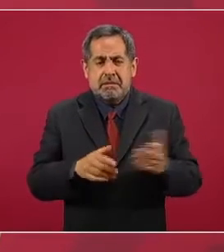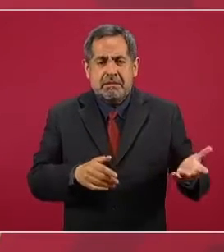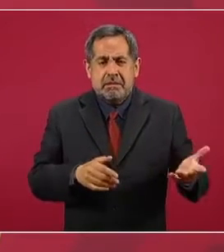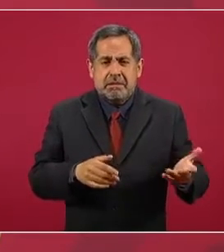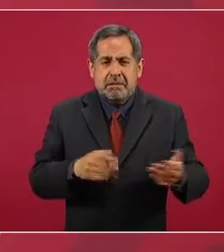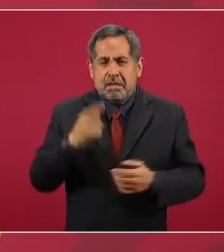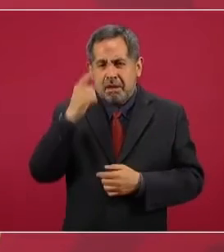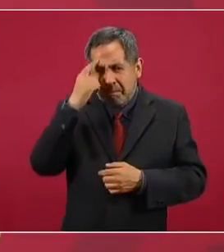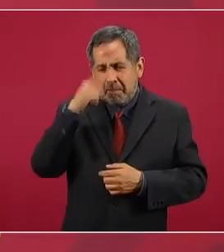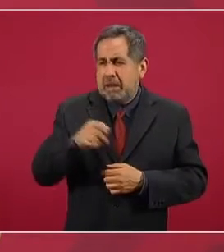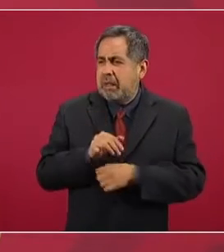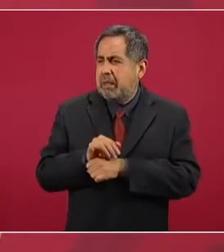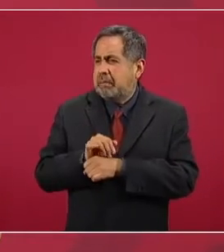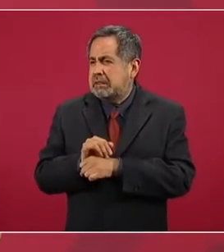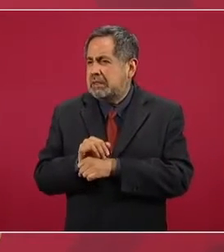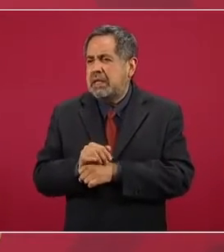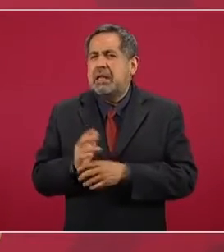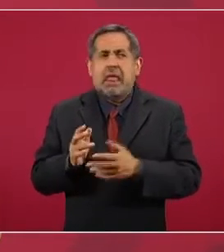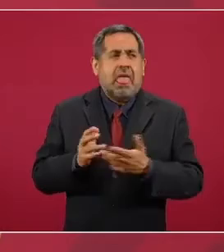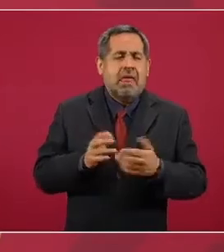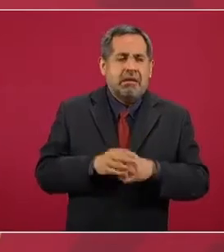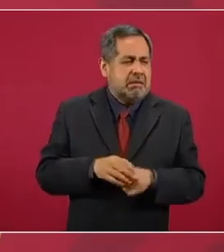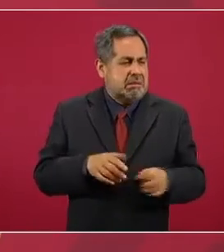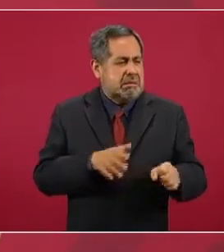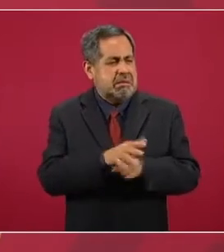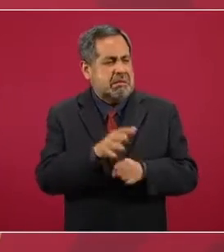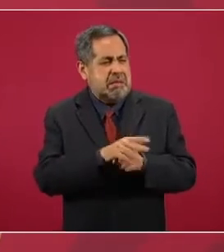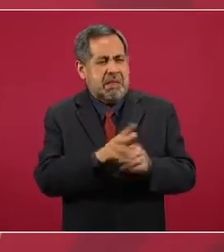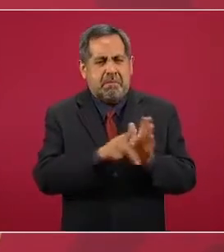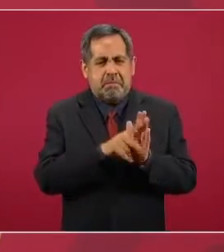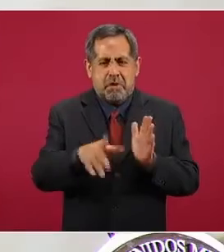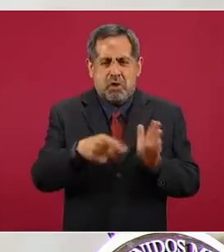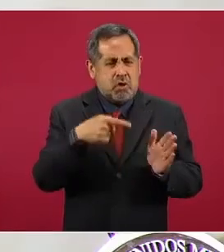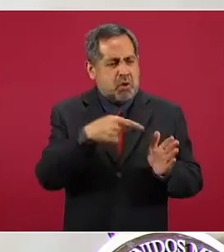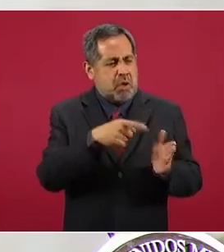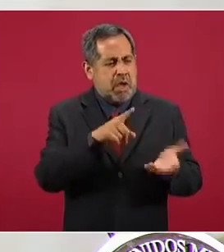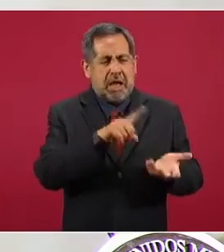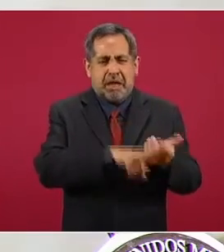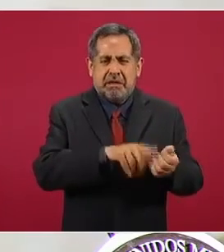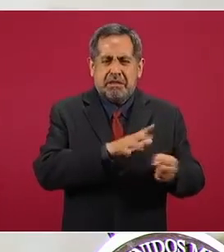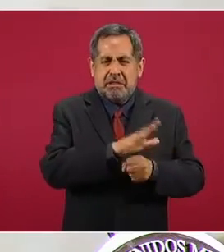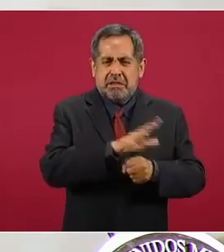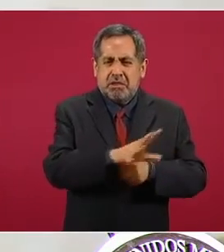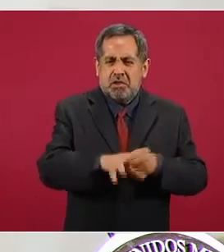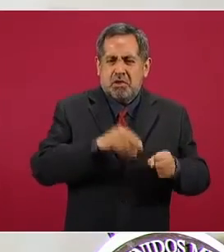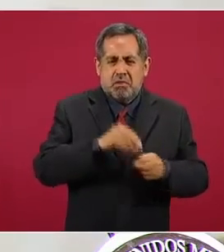¿para qué van a estar investigando? Ahí está todo.